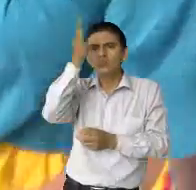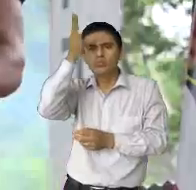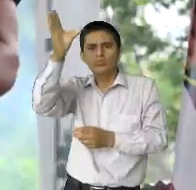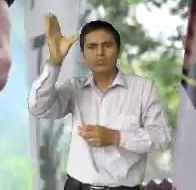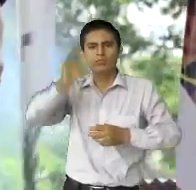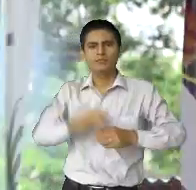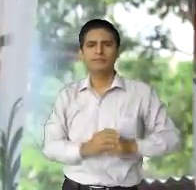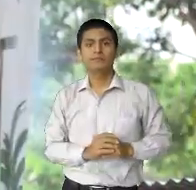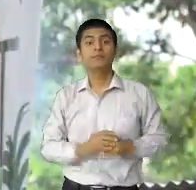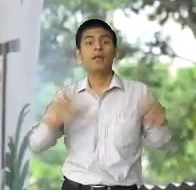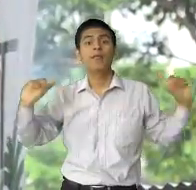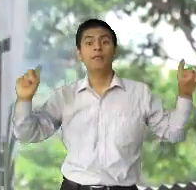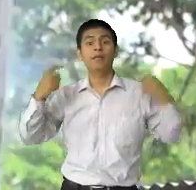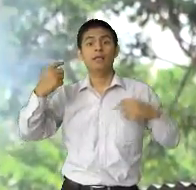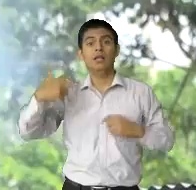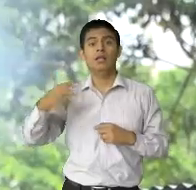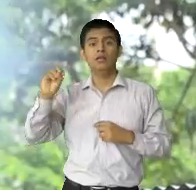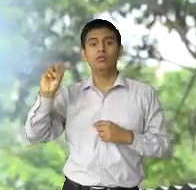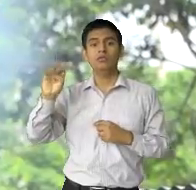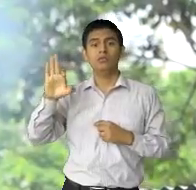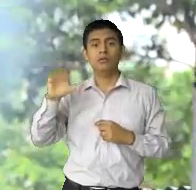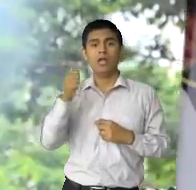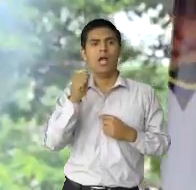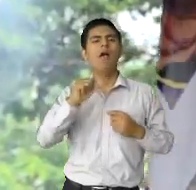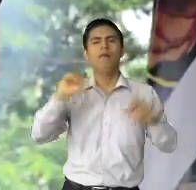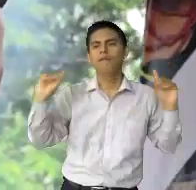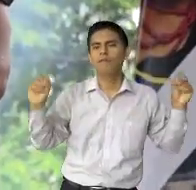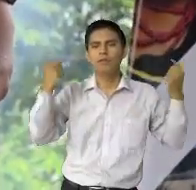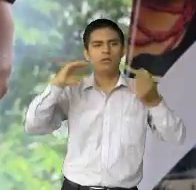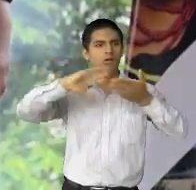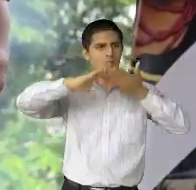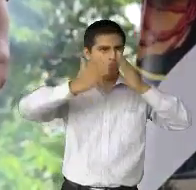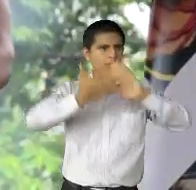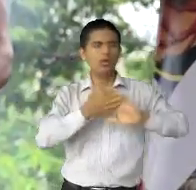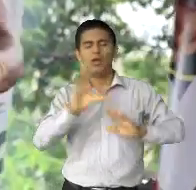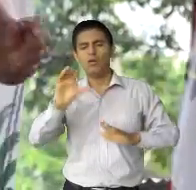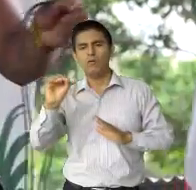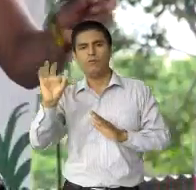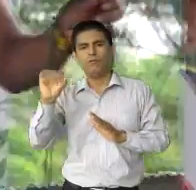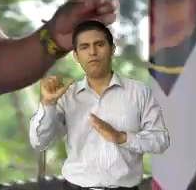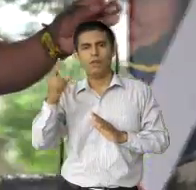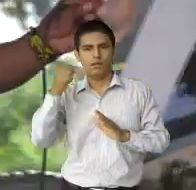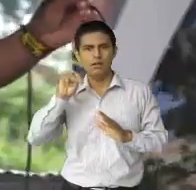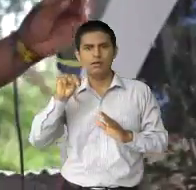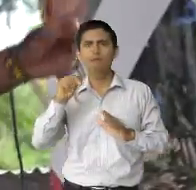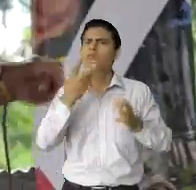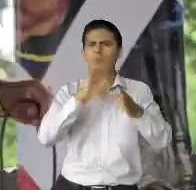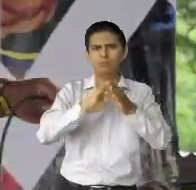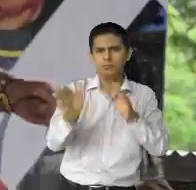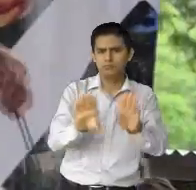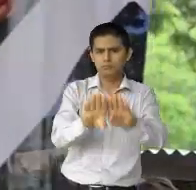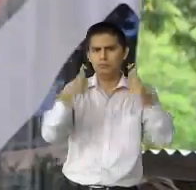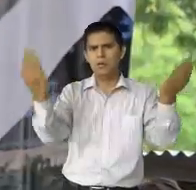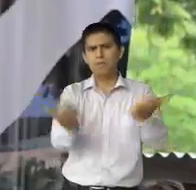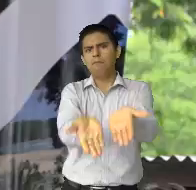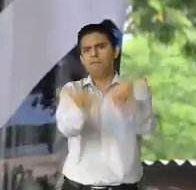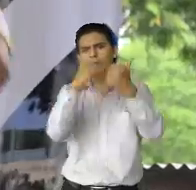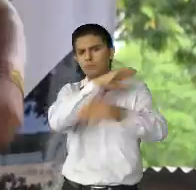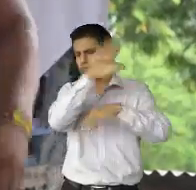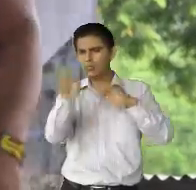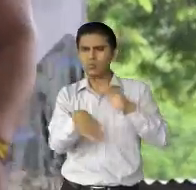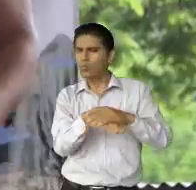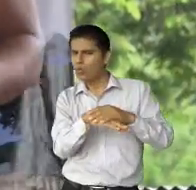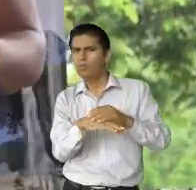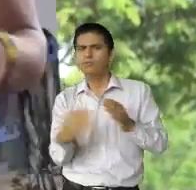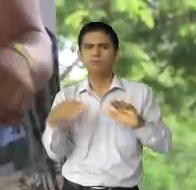culturales. Esta fiesta de Chontaduro es la fiesta de la comuna cofán hureña. Están abiertos para que todos